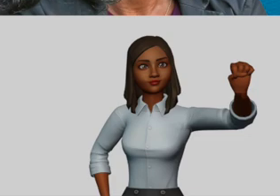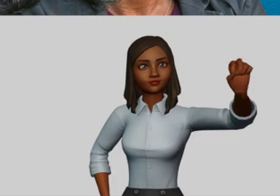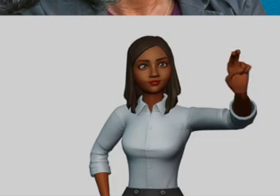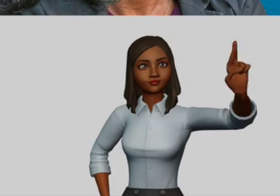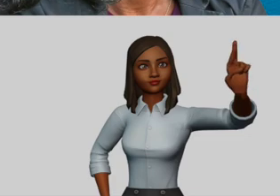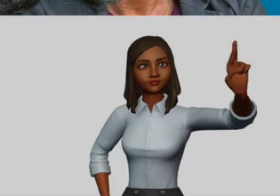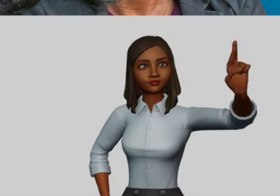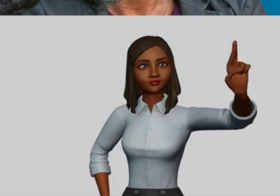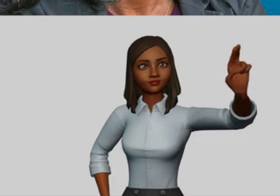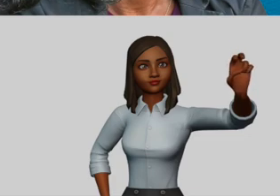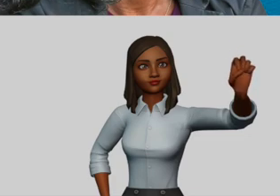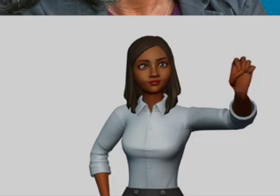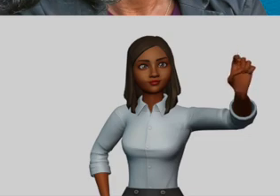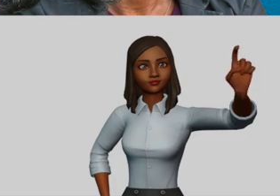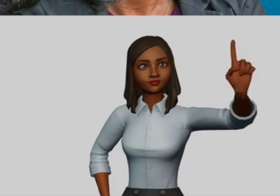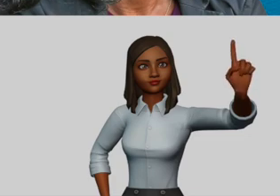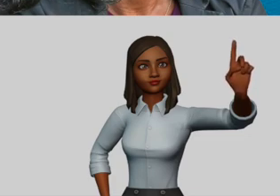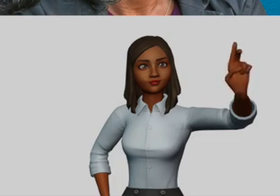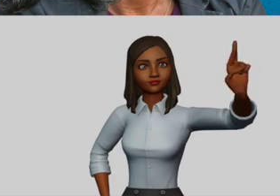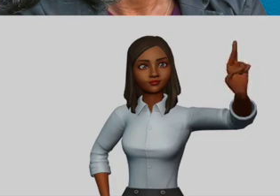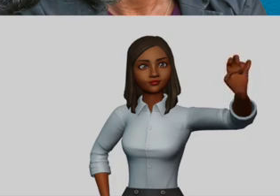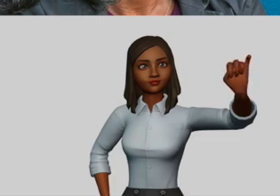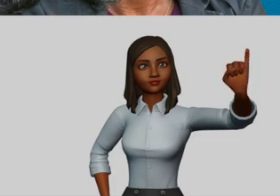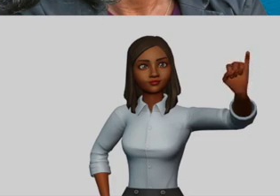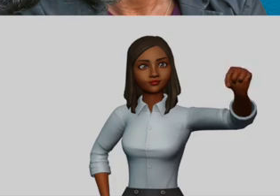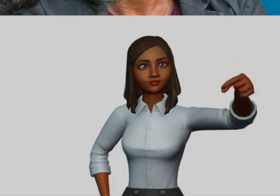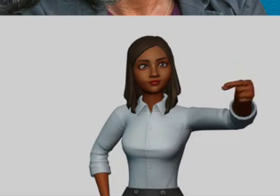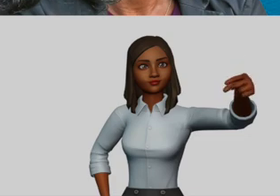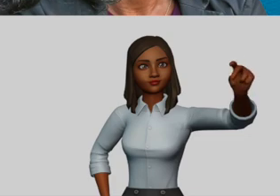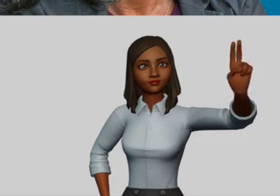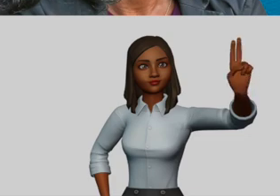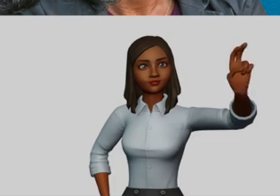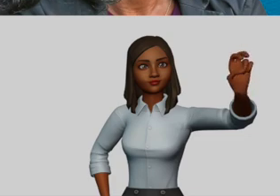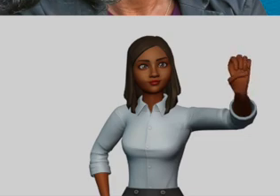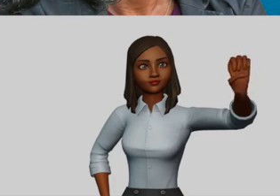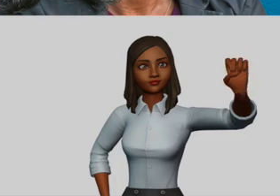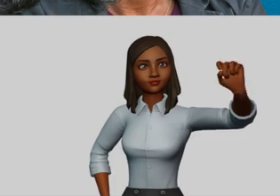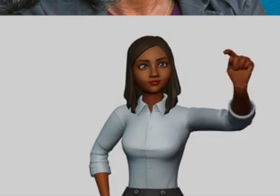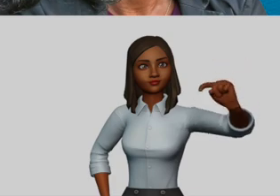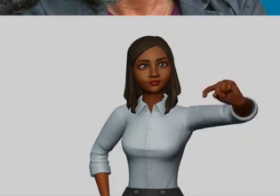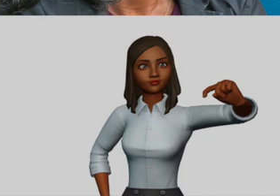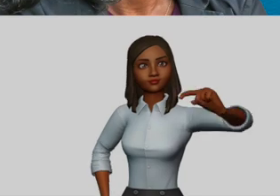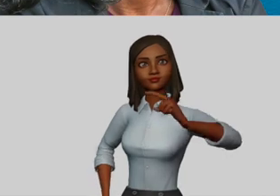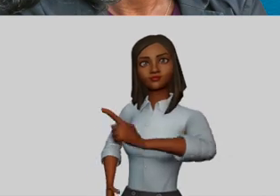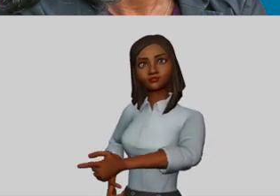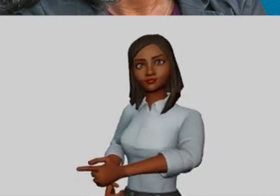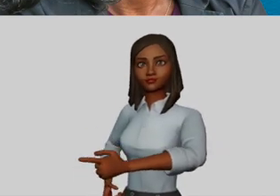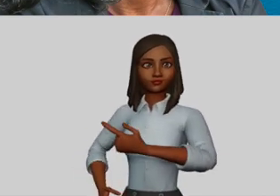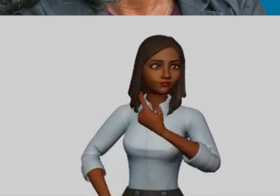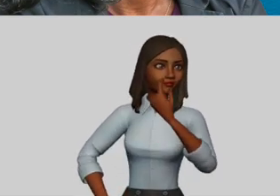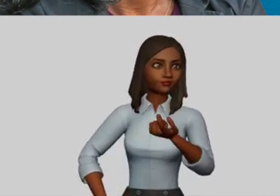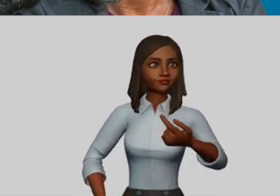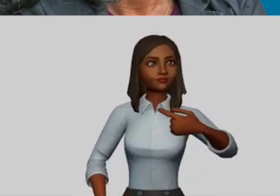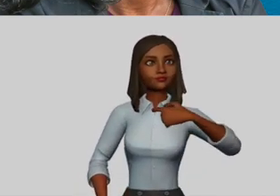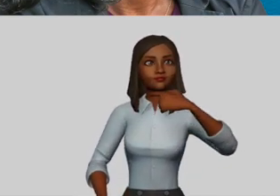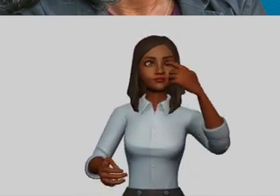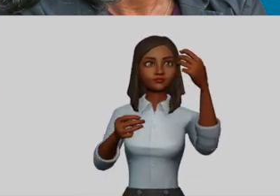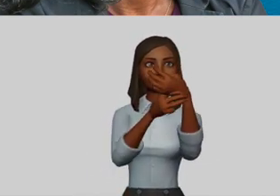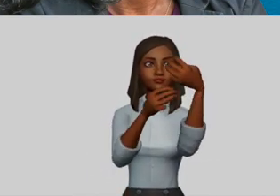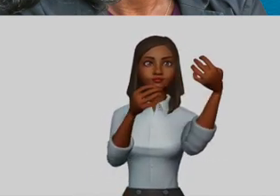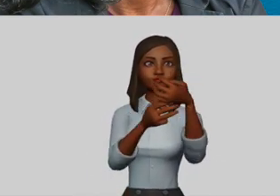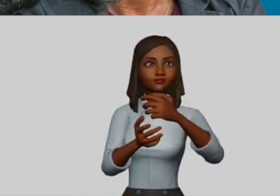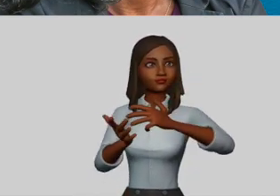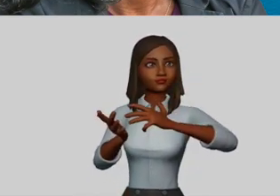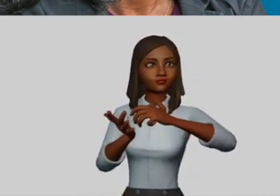curses, or generational cycles, ¿verdad? Y cómo llegamos a romper eso. Entonces, cuando conocí a